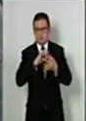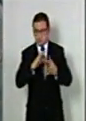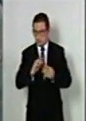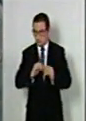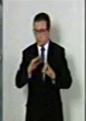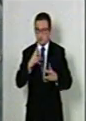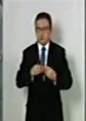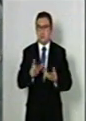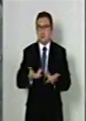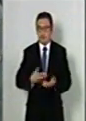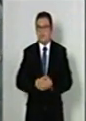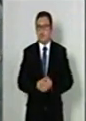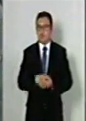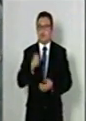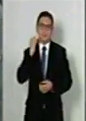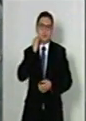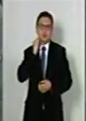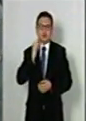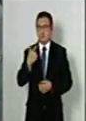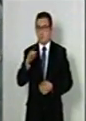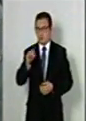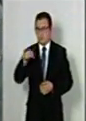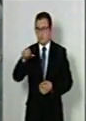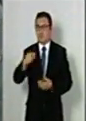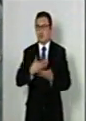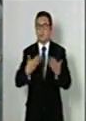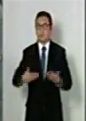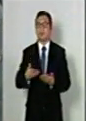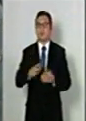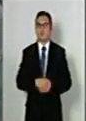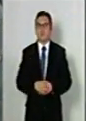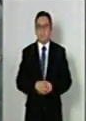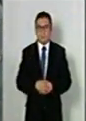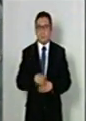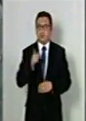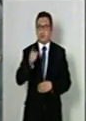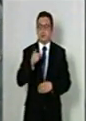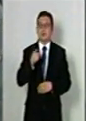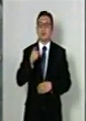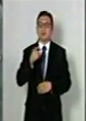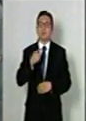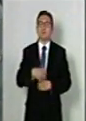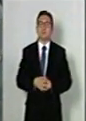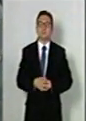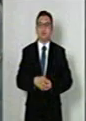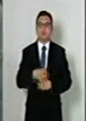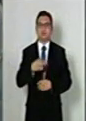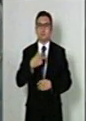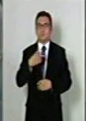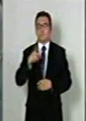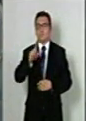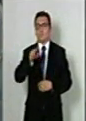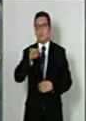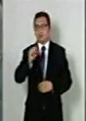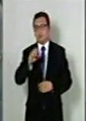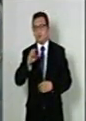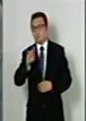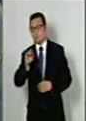Palierna. Tiene el uso de la palabra el senador Luis Humberto Fernández.